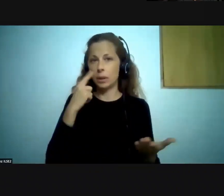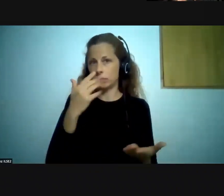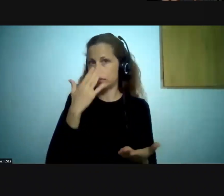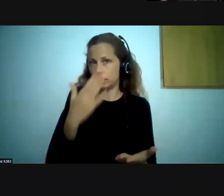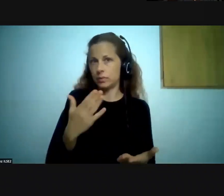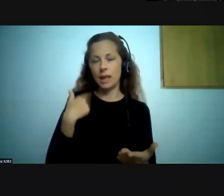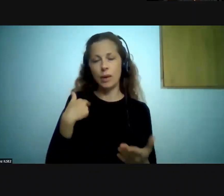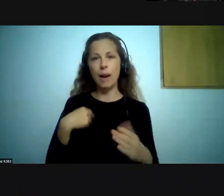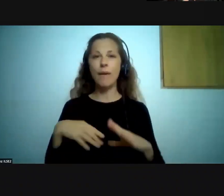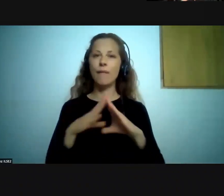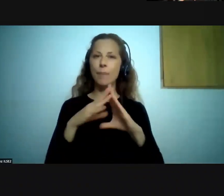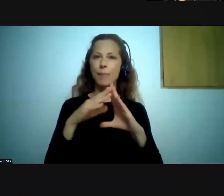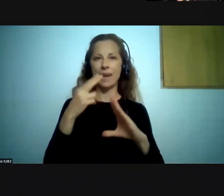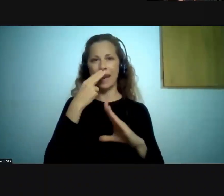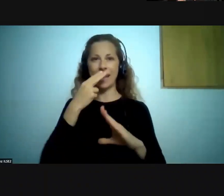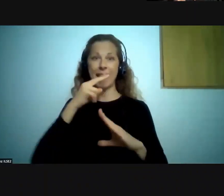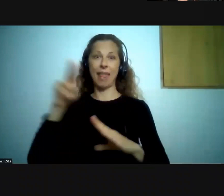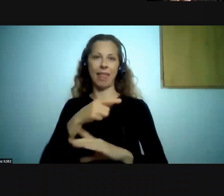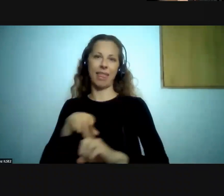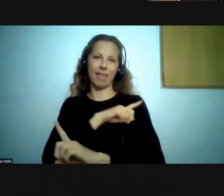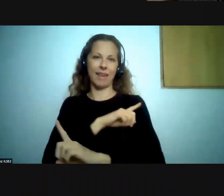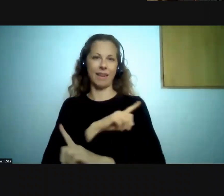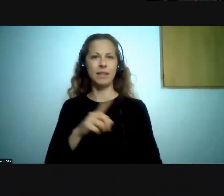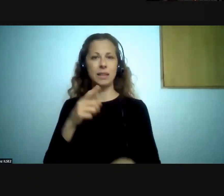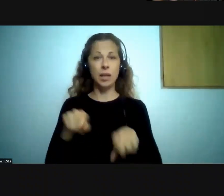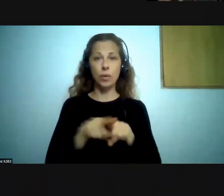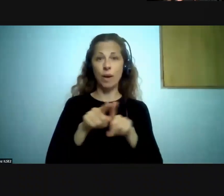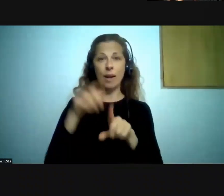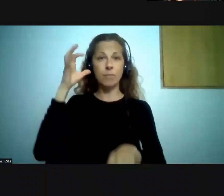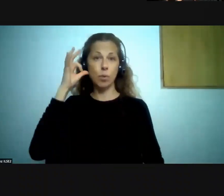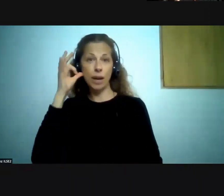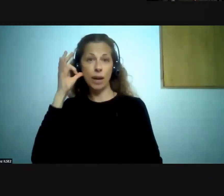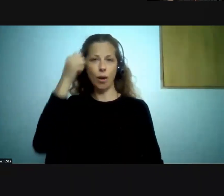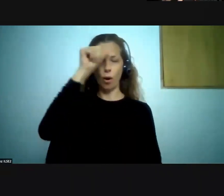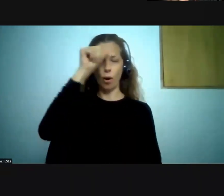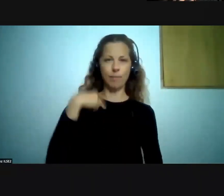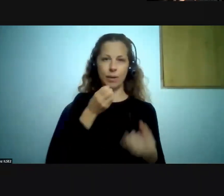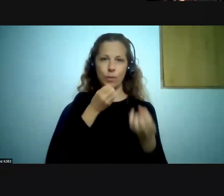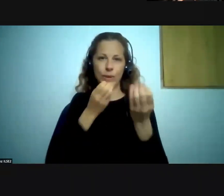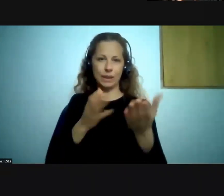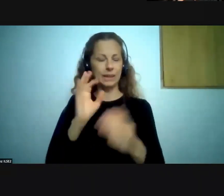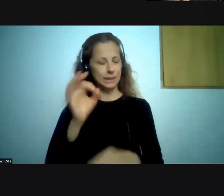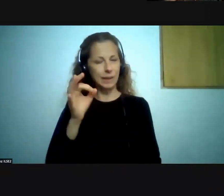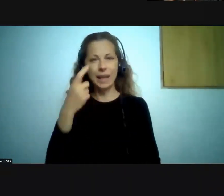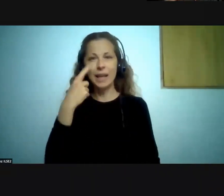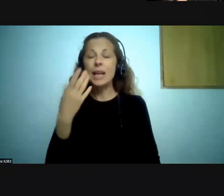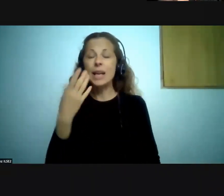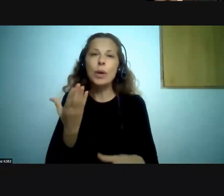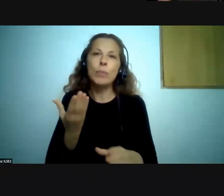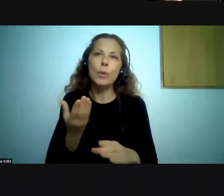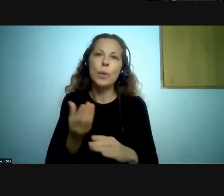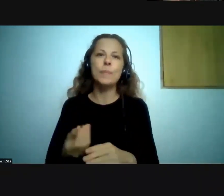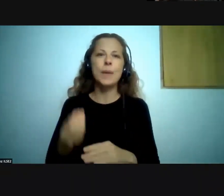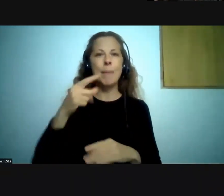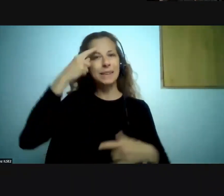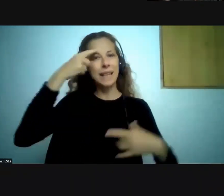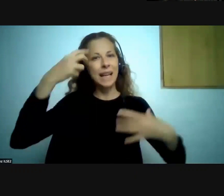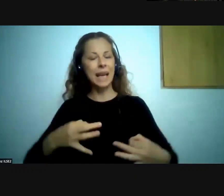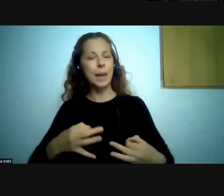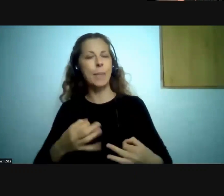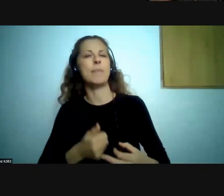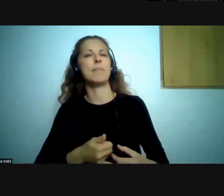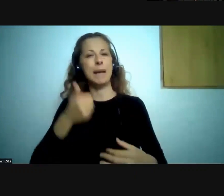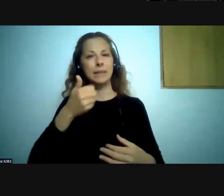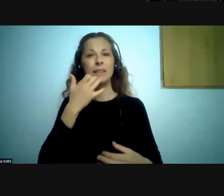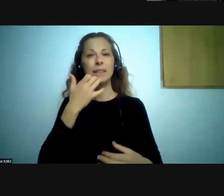manera diferente, así lo que yo he dicho lo hubiera dicho una mujer. Entonces, hay como una credibilidad añadida a la voz masculina que permite que cuando se